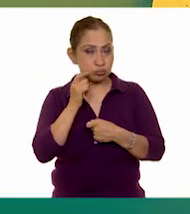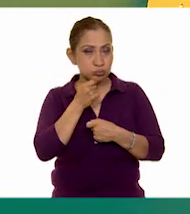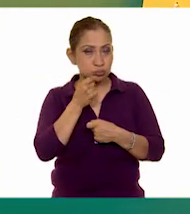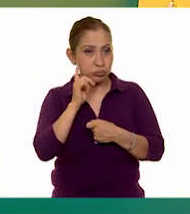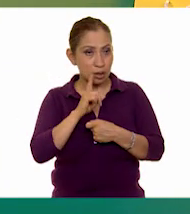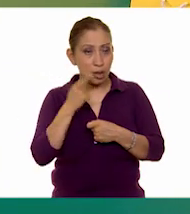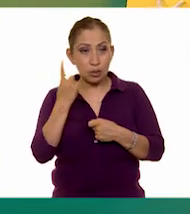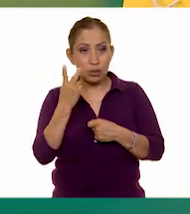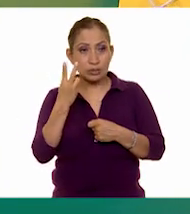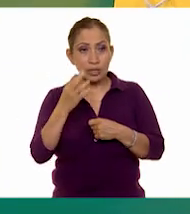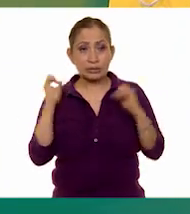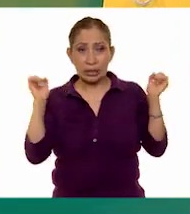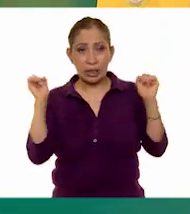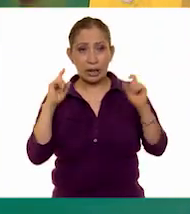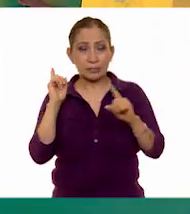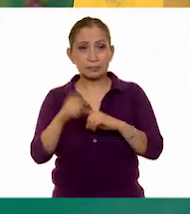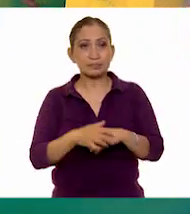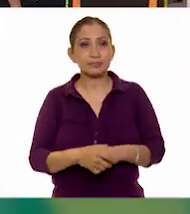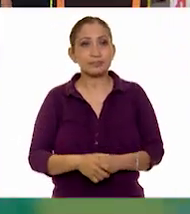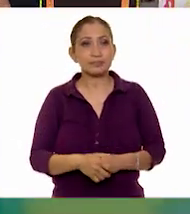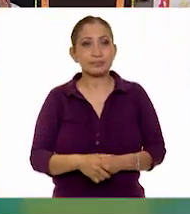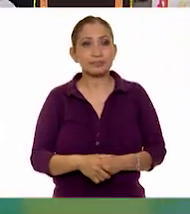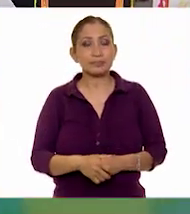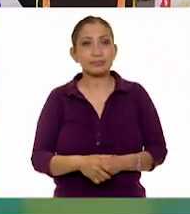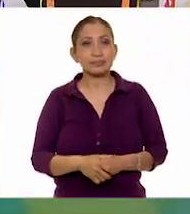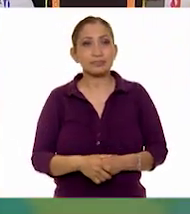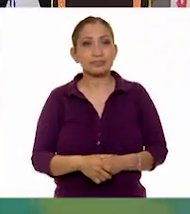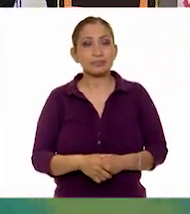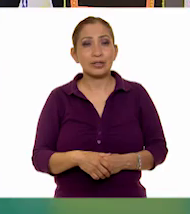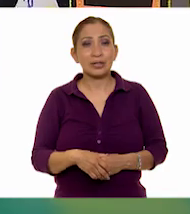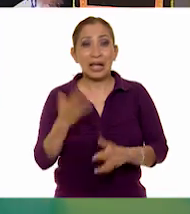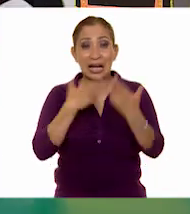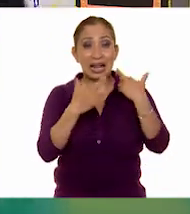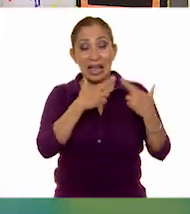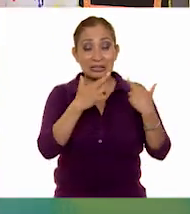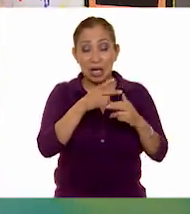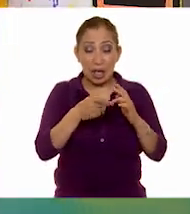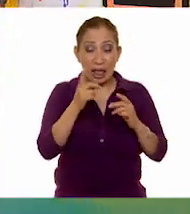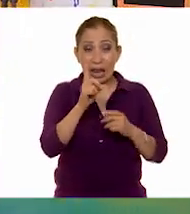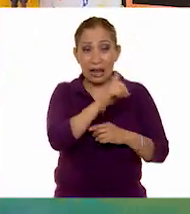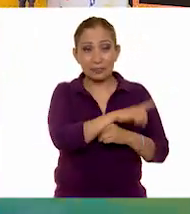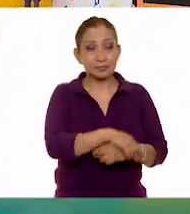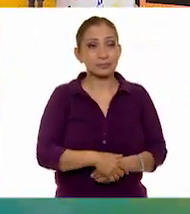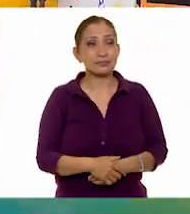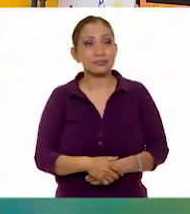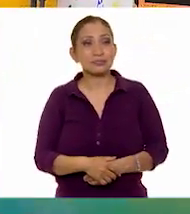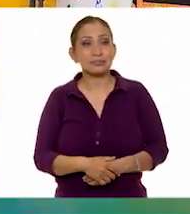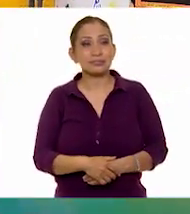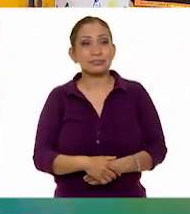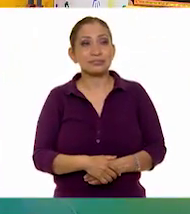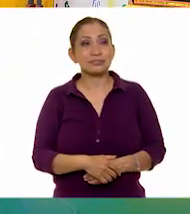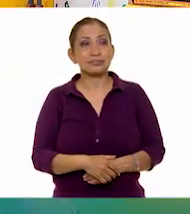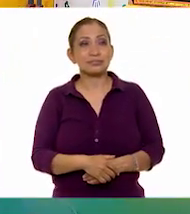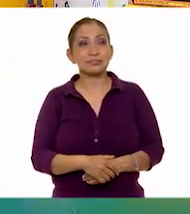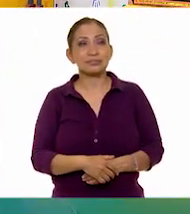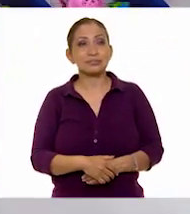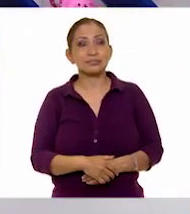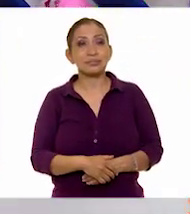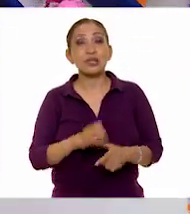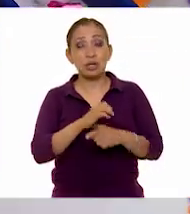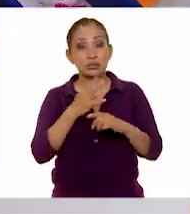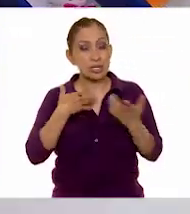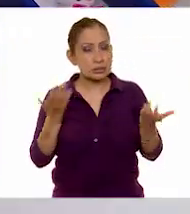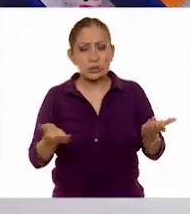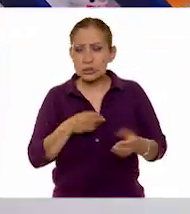dos, tres. ¡Gané! ¡Y el regreso también! ¡Ay, regreso! ¡También de regreso! ¡Eso gané! Es. Así se